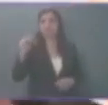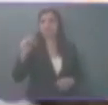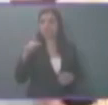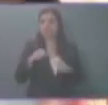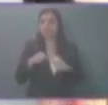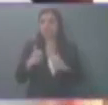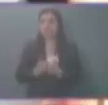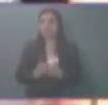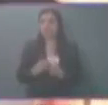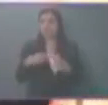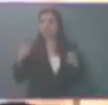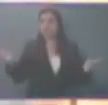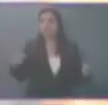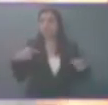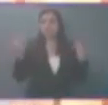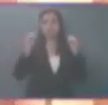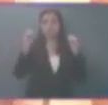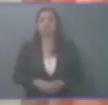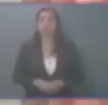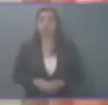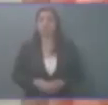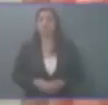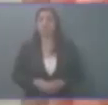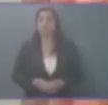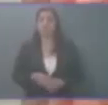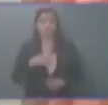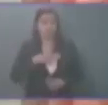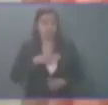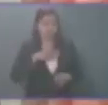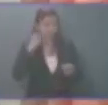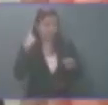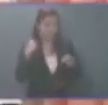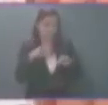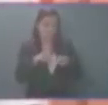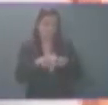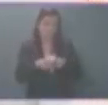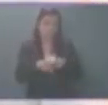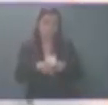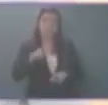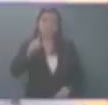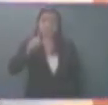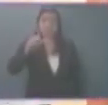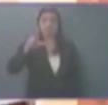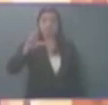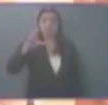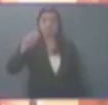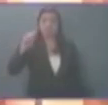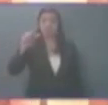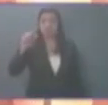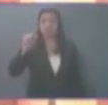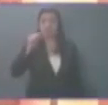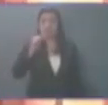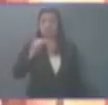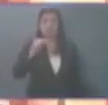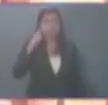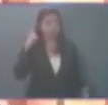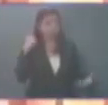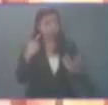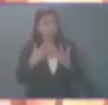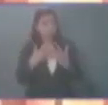Muchos me van a sorprender porque les voy a decir. Mi hermano Lucas, él fue de los